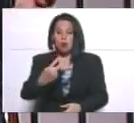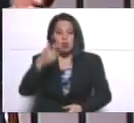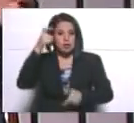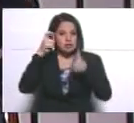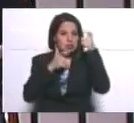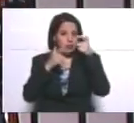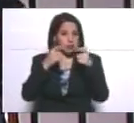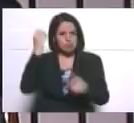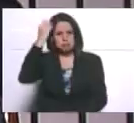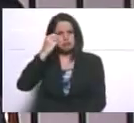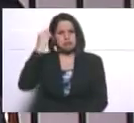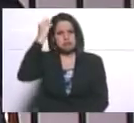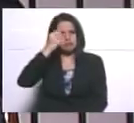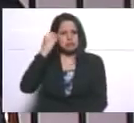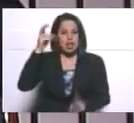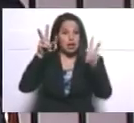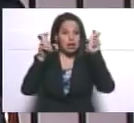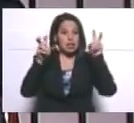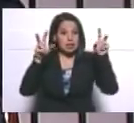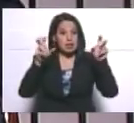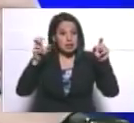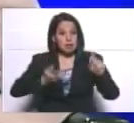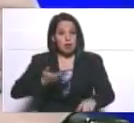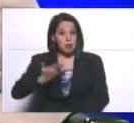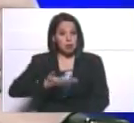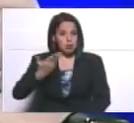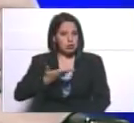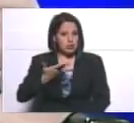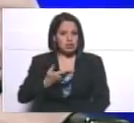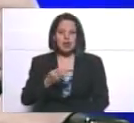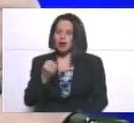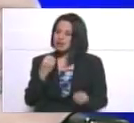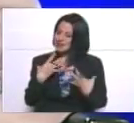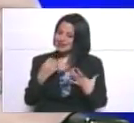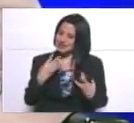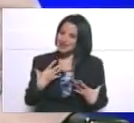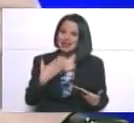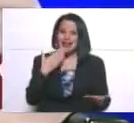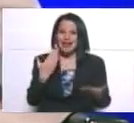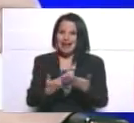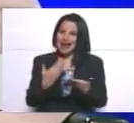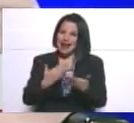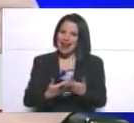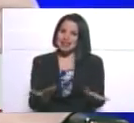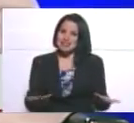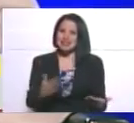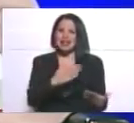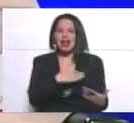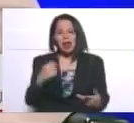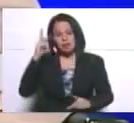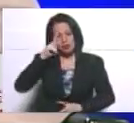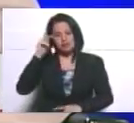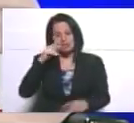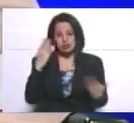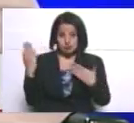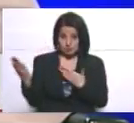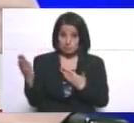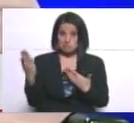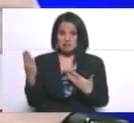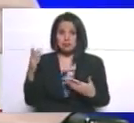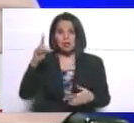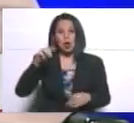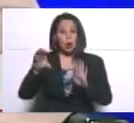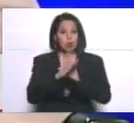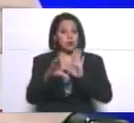seguir analizando temas tan importantes como este. Bueno, muchas gracias, nuestro querido profesor Adán Chávez,